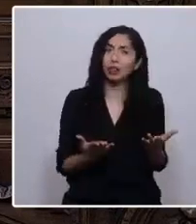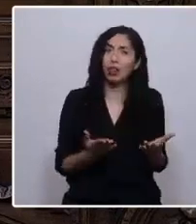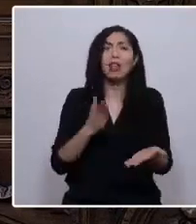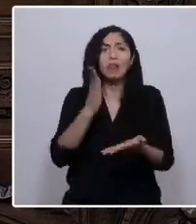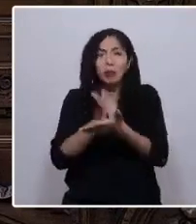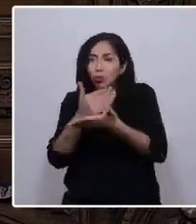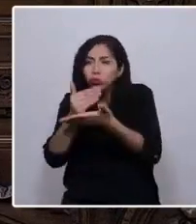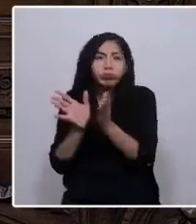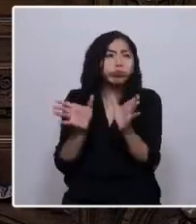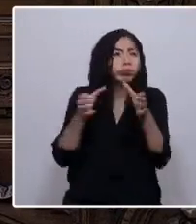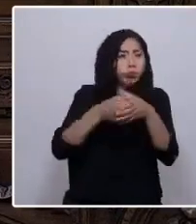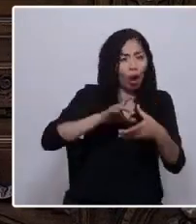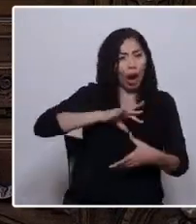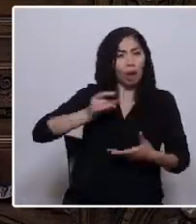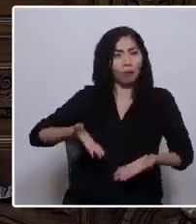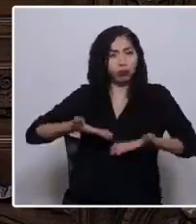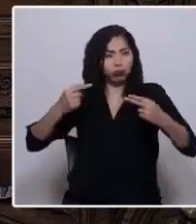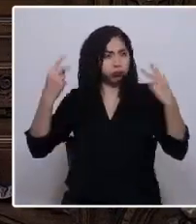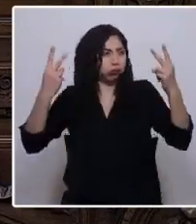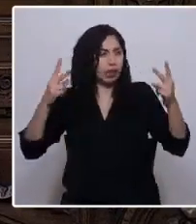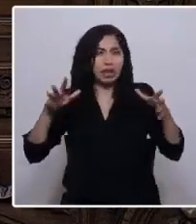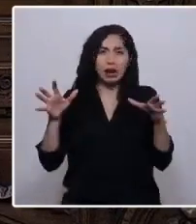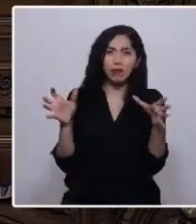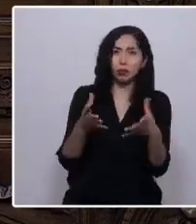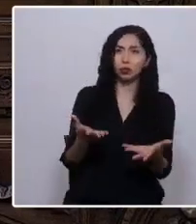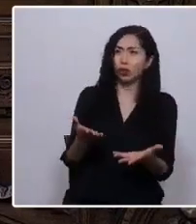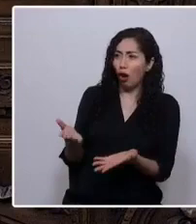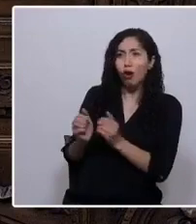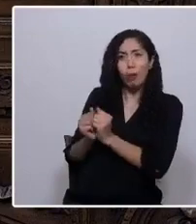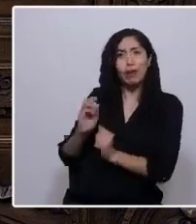alzarnos en armas, hagamos la revolución, compañero Marcos Barraza, le dije yo.